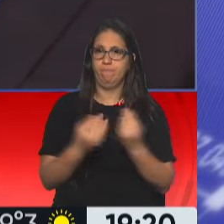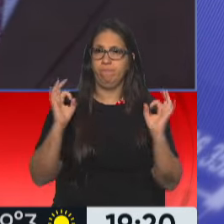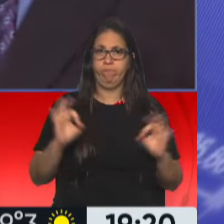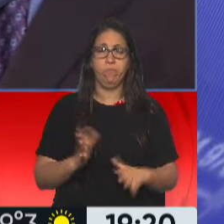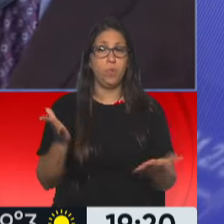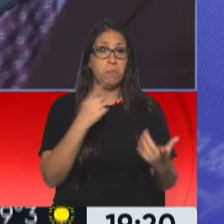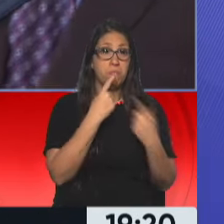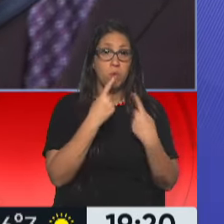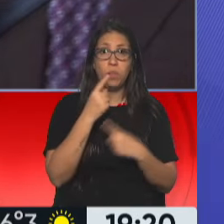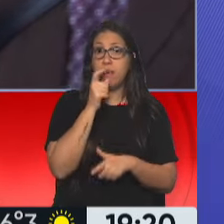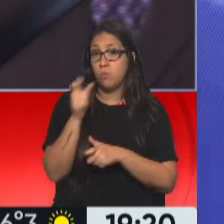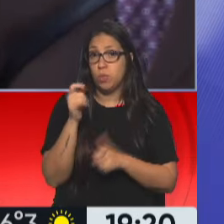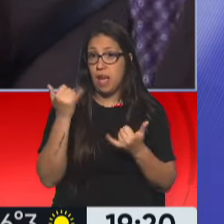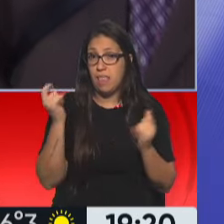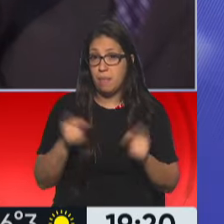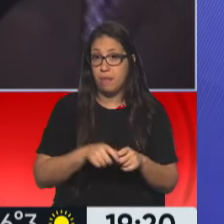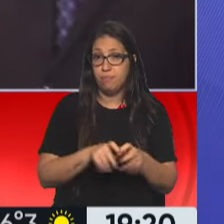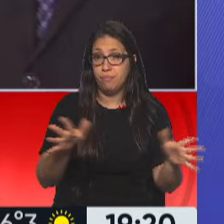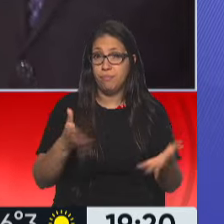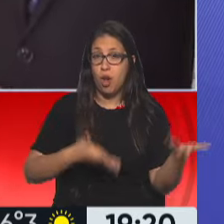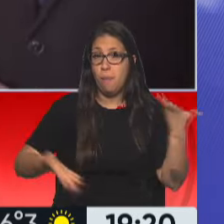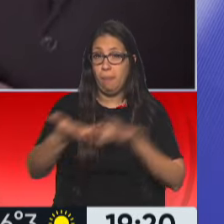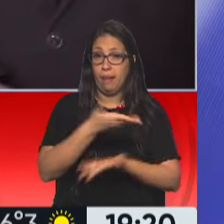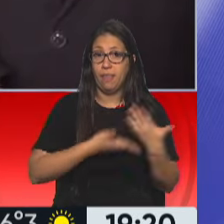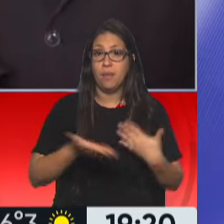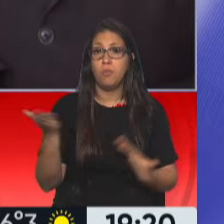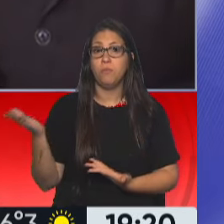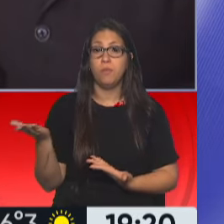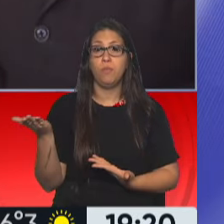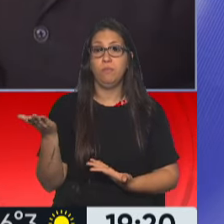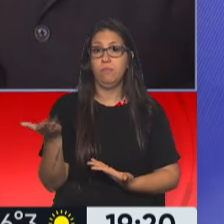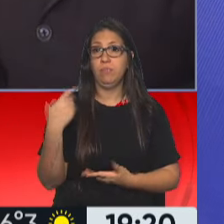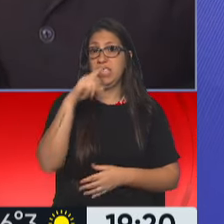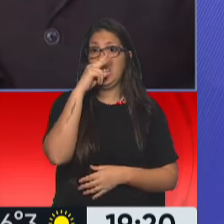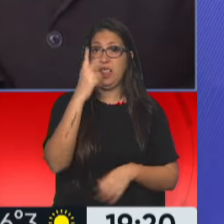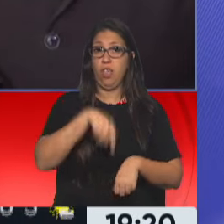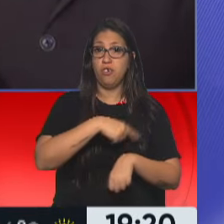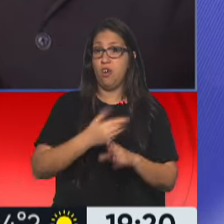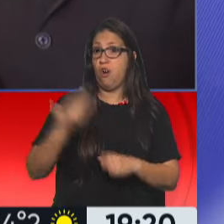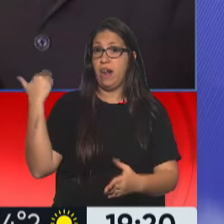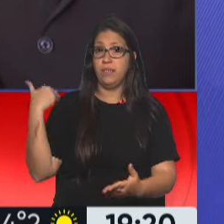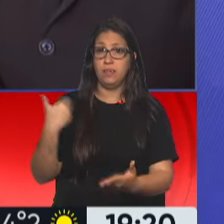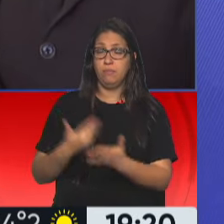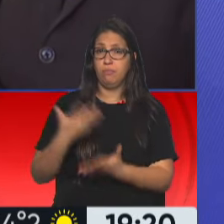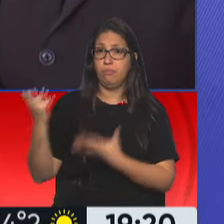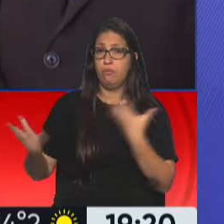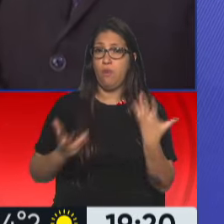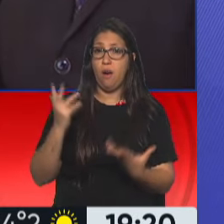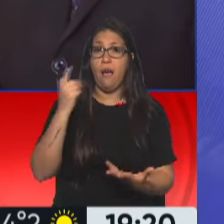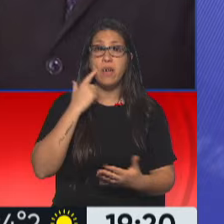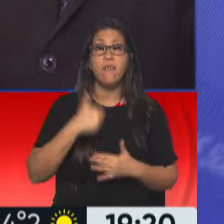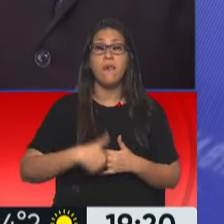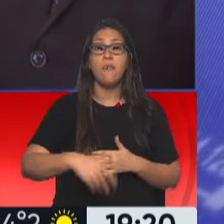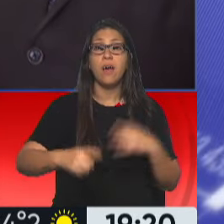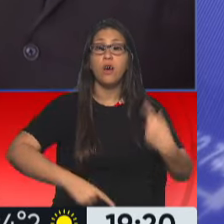estas respuestas también, ¿no?, para todos ustedes, a partir de que, bueno, considerando que no pasaron 72 horas de este brutal incendio, a ver cómo sigue